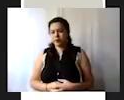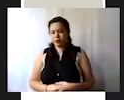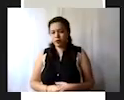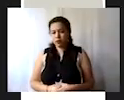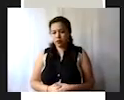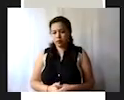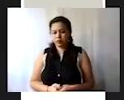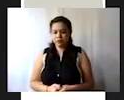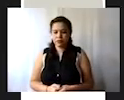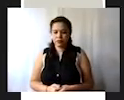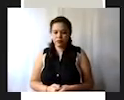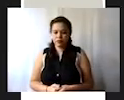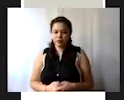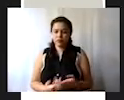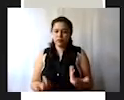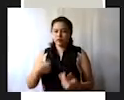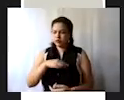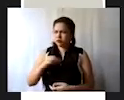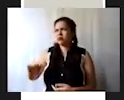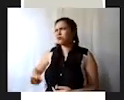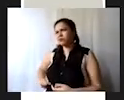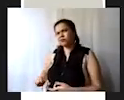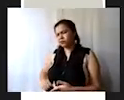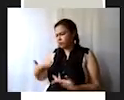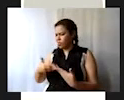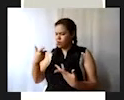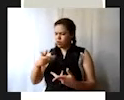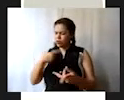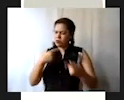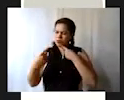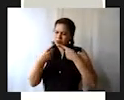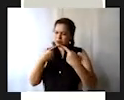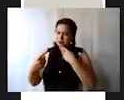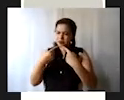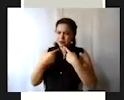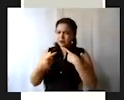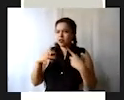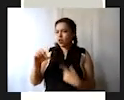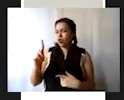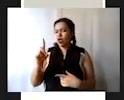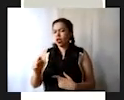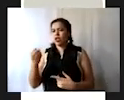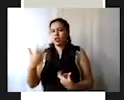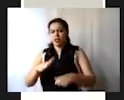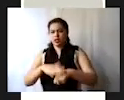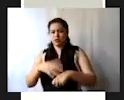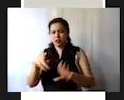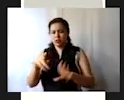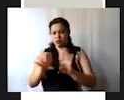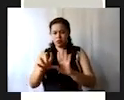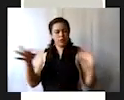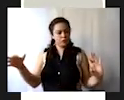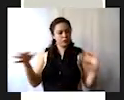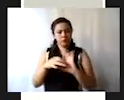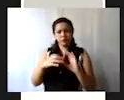muy interesante que he estado descubriendo en todo esto que nos has compartido de los ODS y sobre todo cómo alinearnos, pues